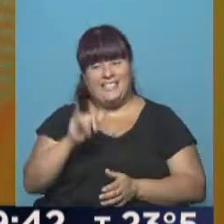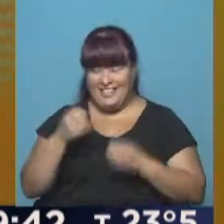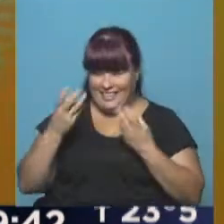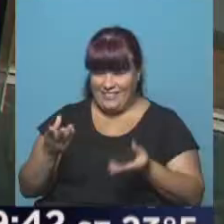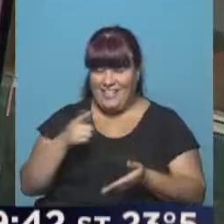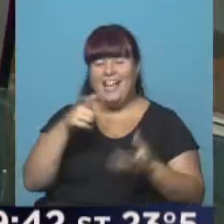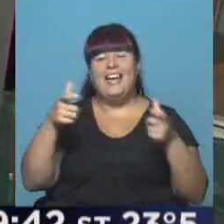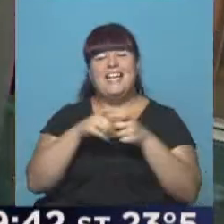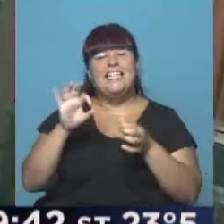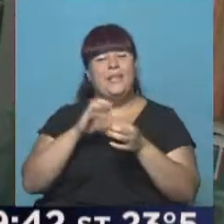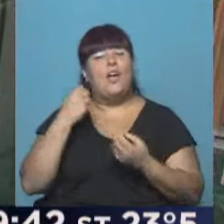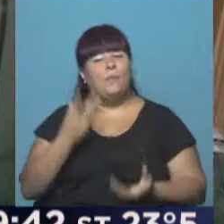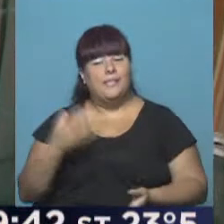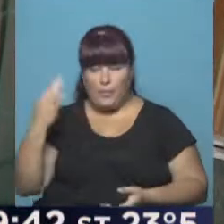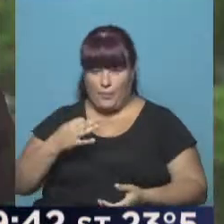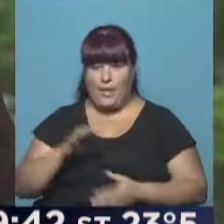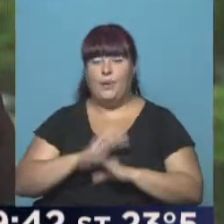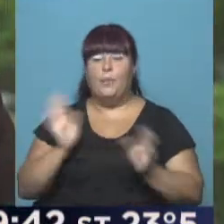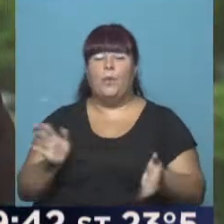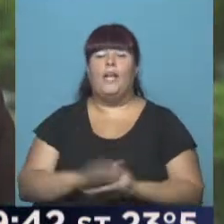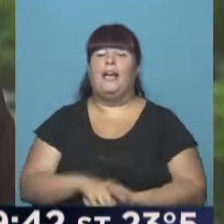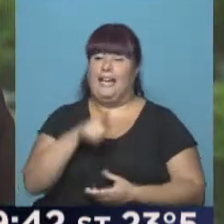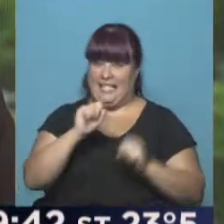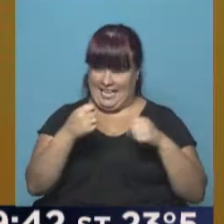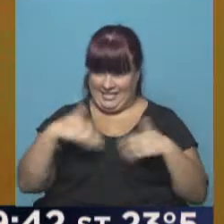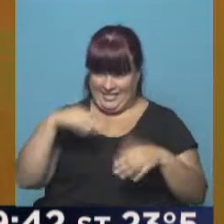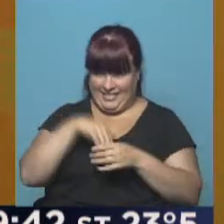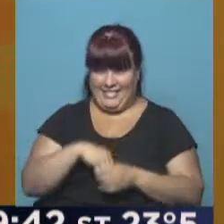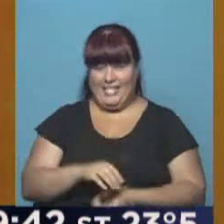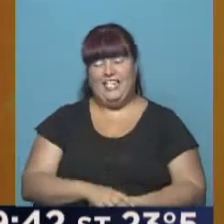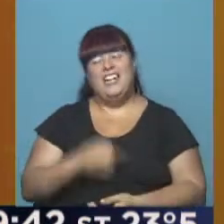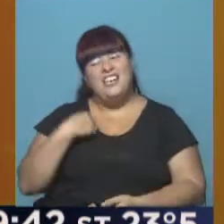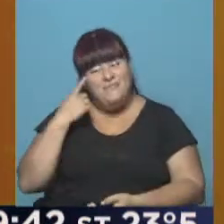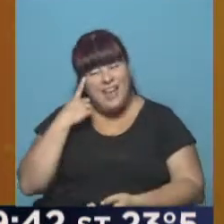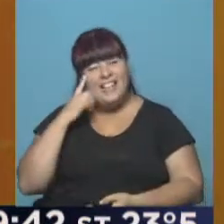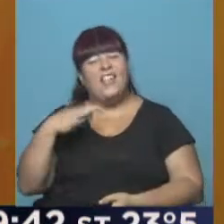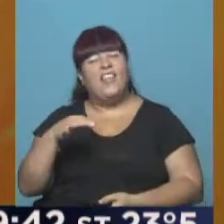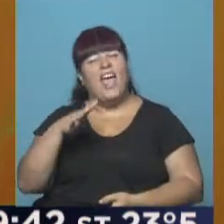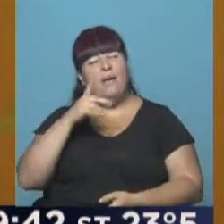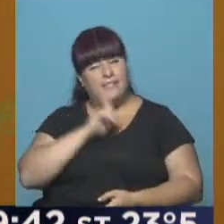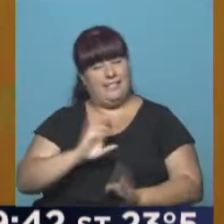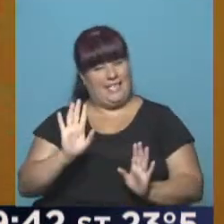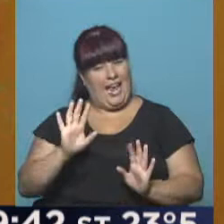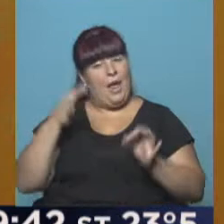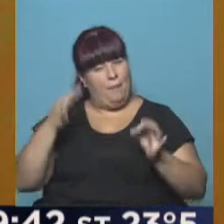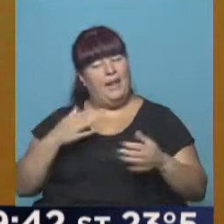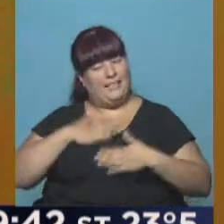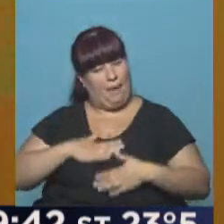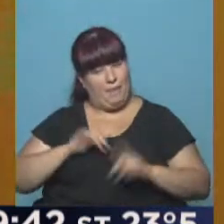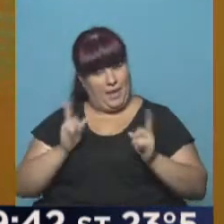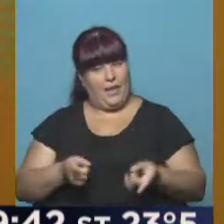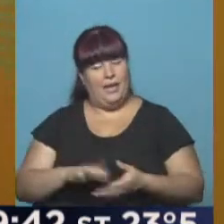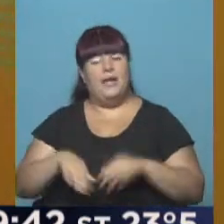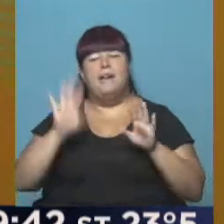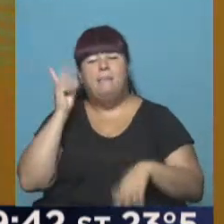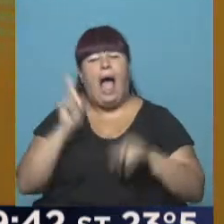diputado de la Coalición Fernando? Cívica. ¿Bien? Muy bien. Bueno, ahí hay estrés, ¿o no? Yo creo que hay que tomárselo con mucha seriedad, pero con algo de calma también.